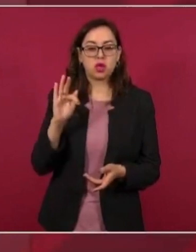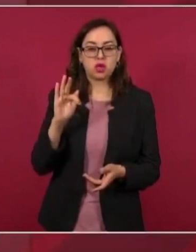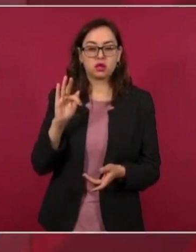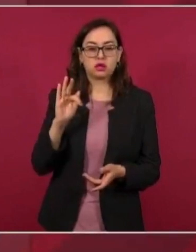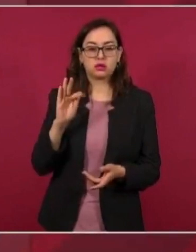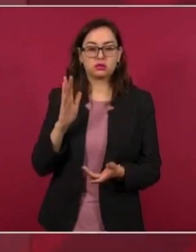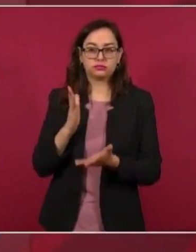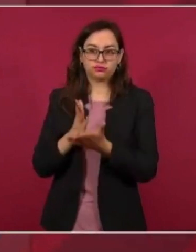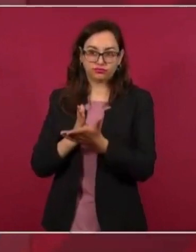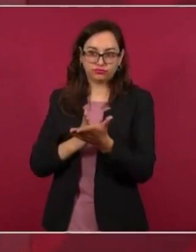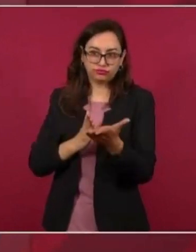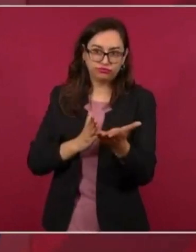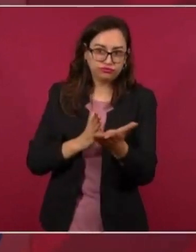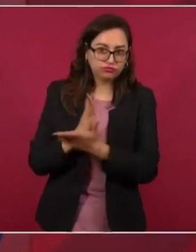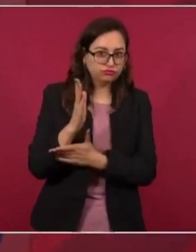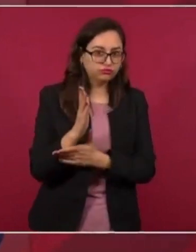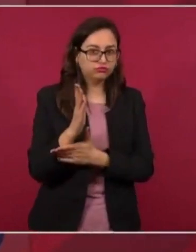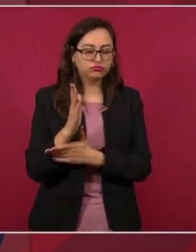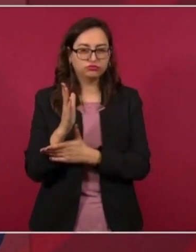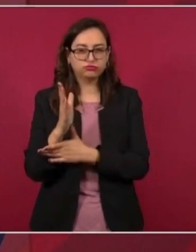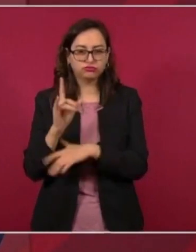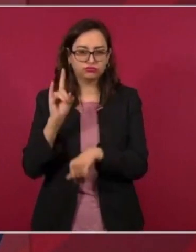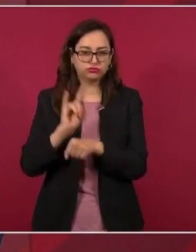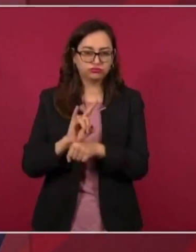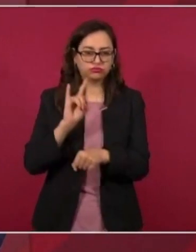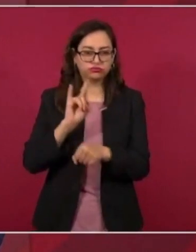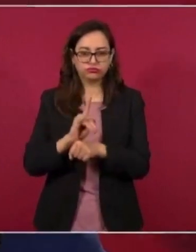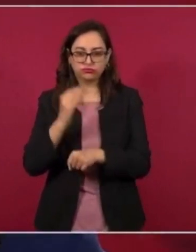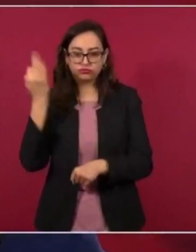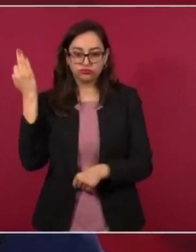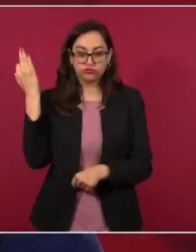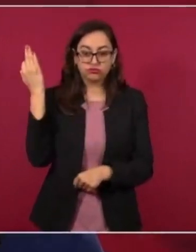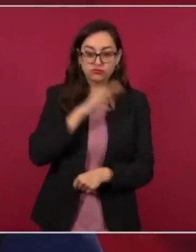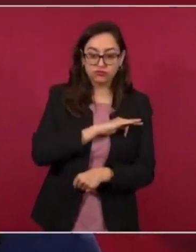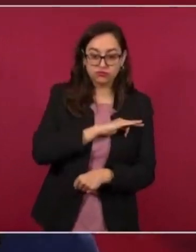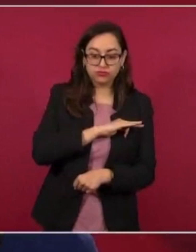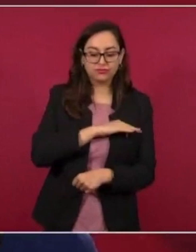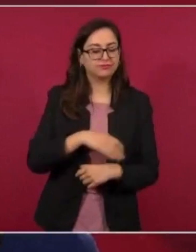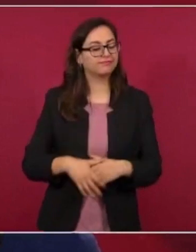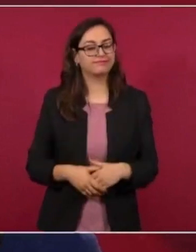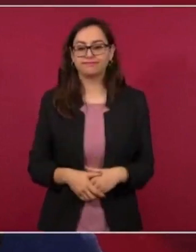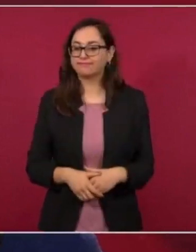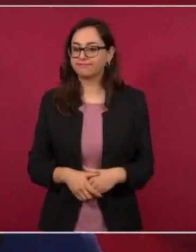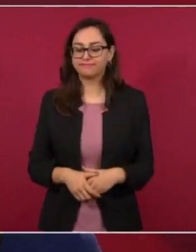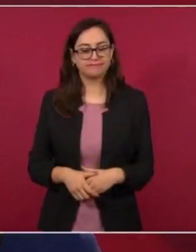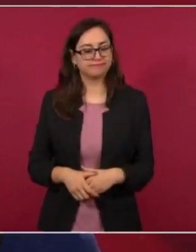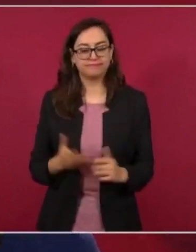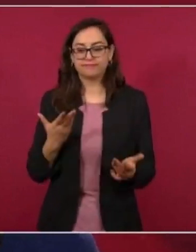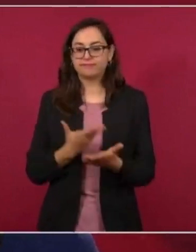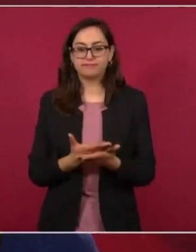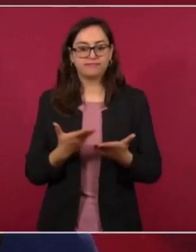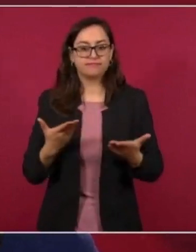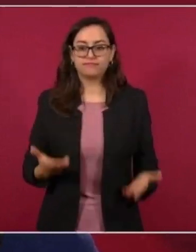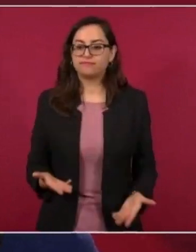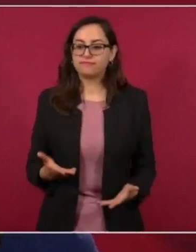actuar de manera facciosa. Ya no se acepta eso.